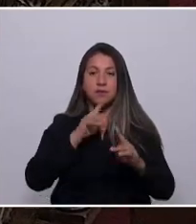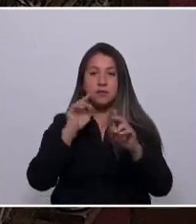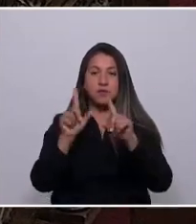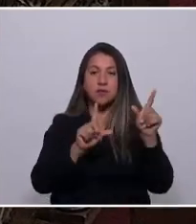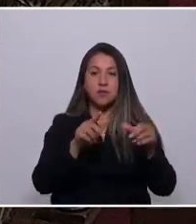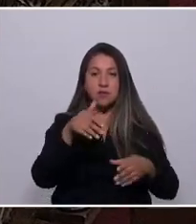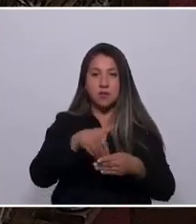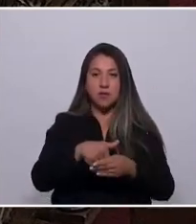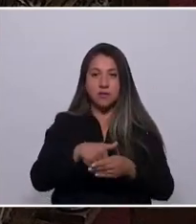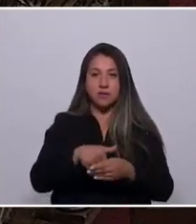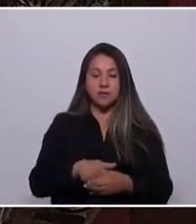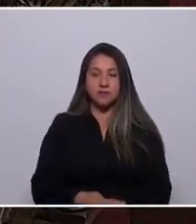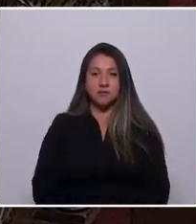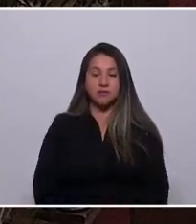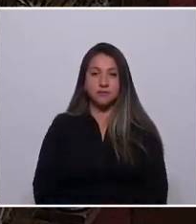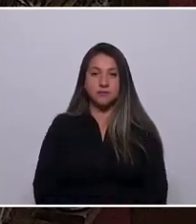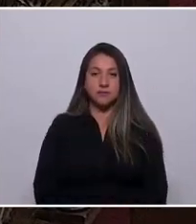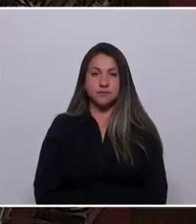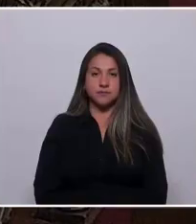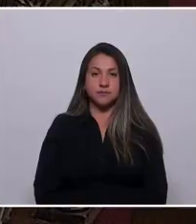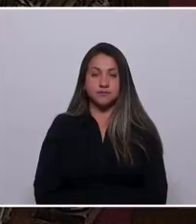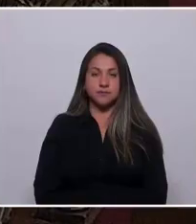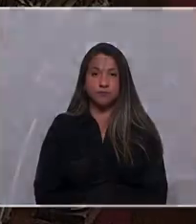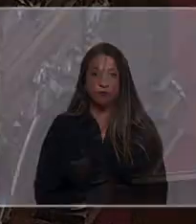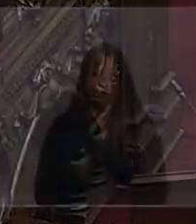Resultado de la votación.